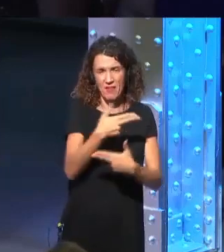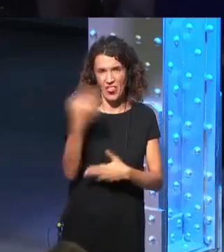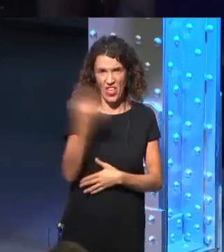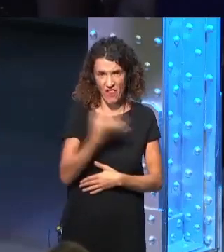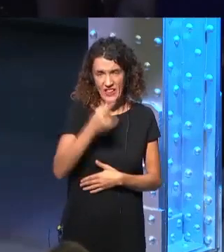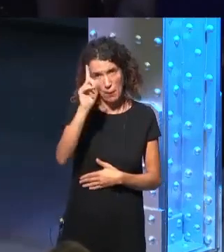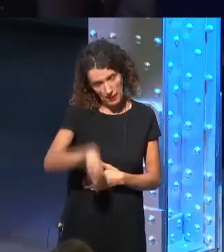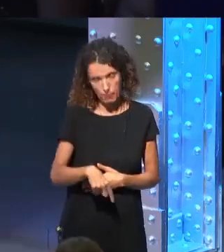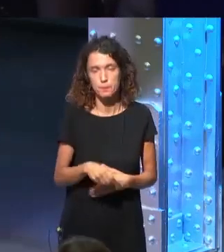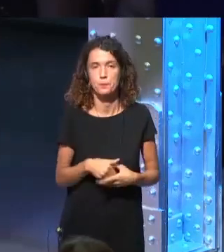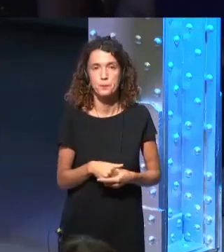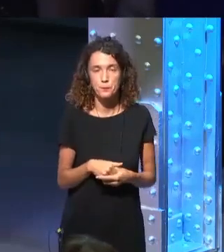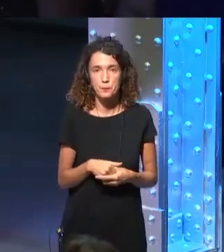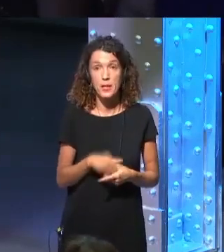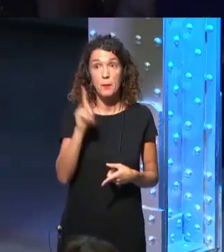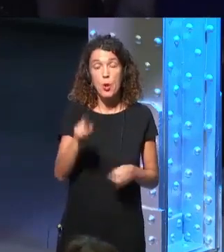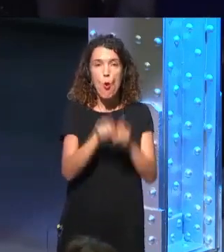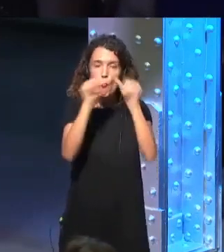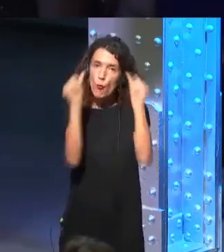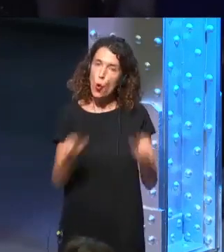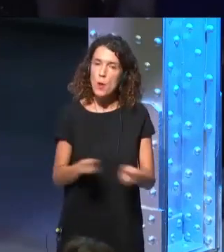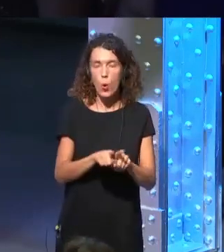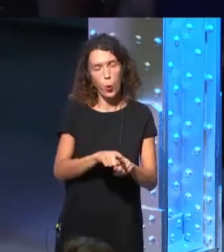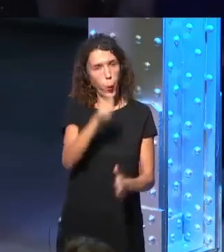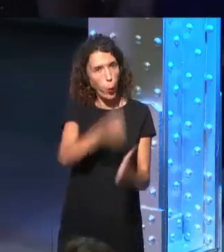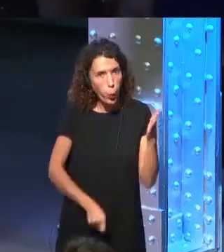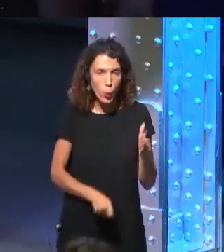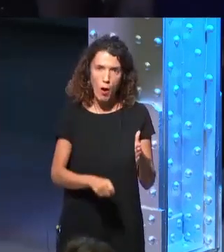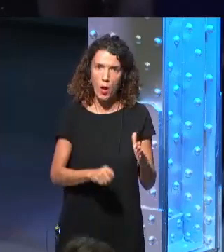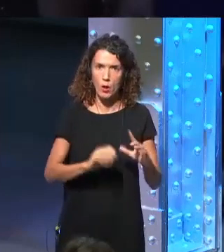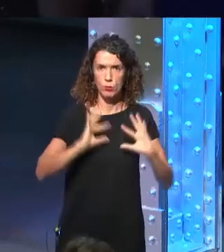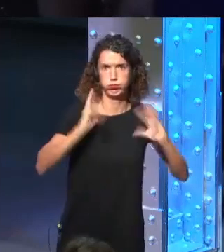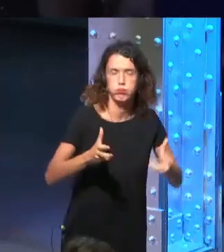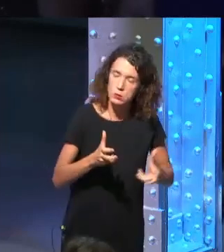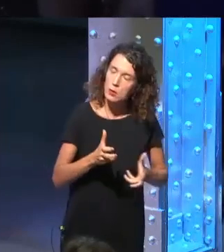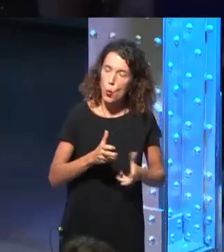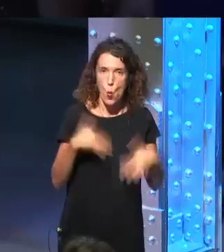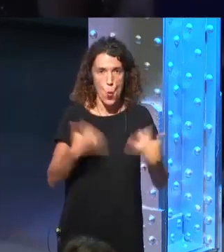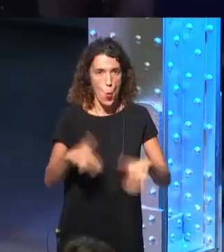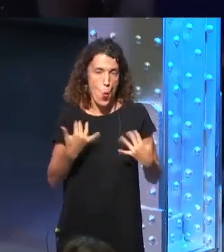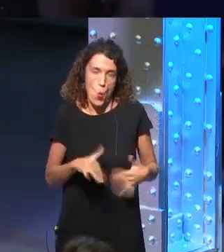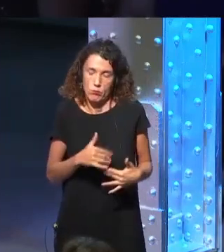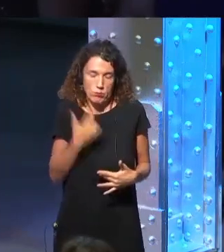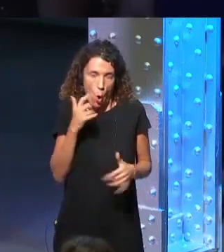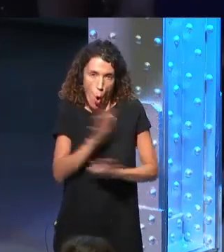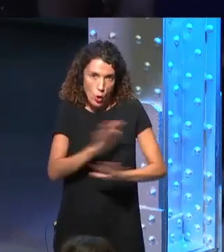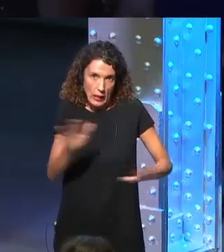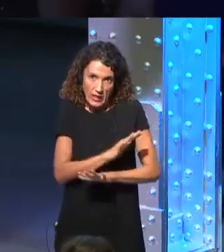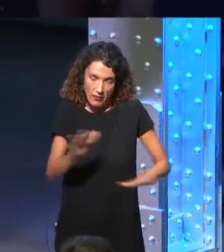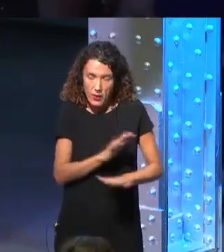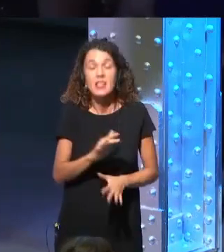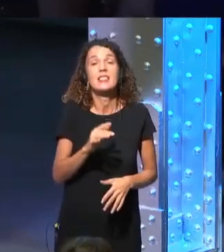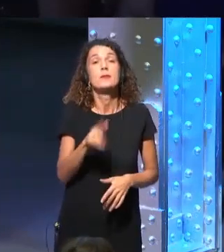ocasión. Y esta forma tan cruda y tan agresiva es terrible, os lo puedo garantizar. De